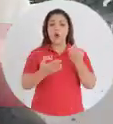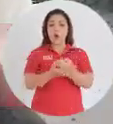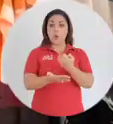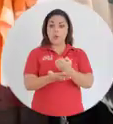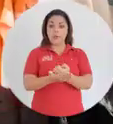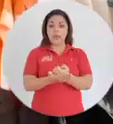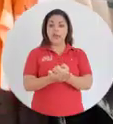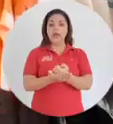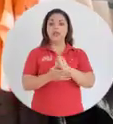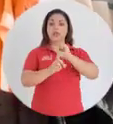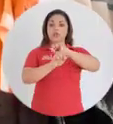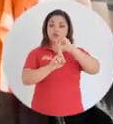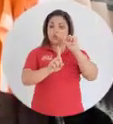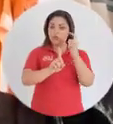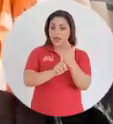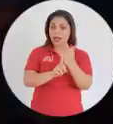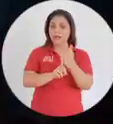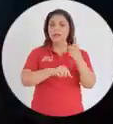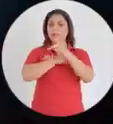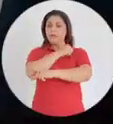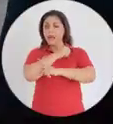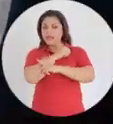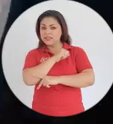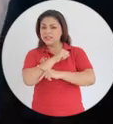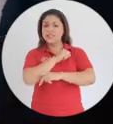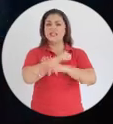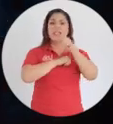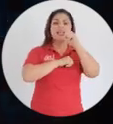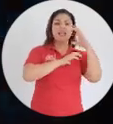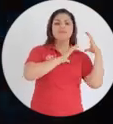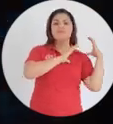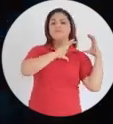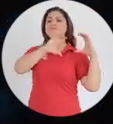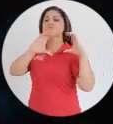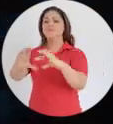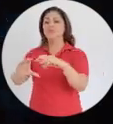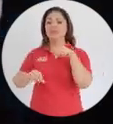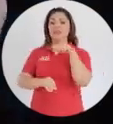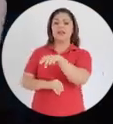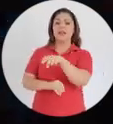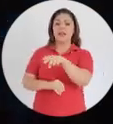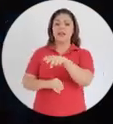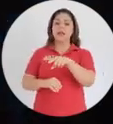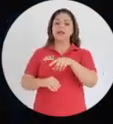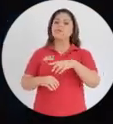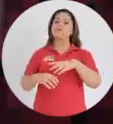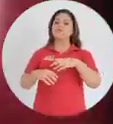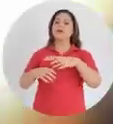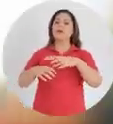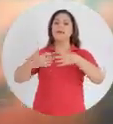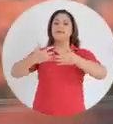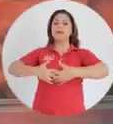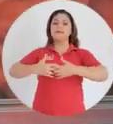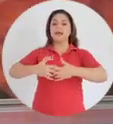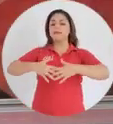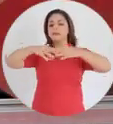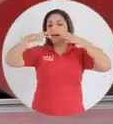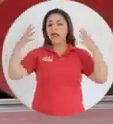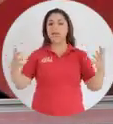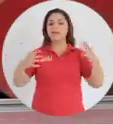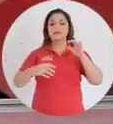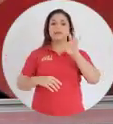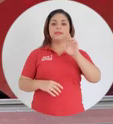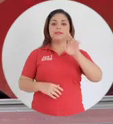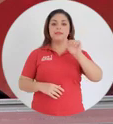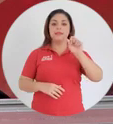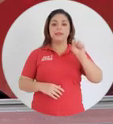la vida económica y por lo tanto social de los países se toman o en las grandes